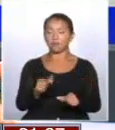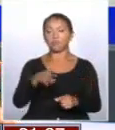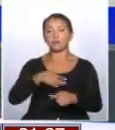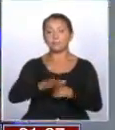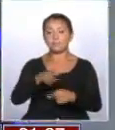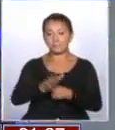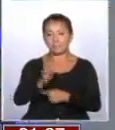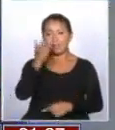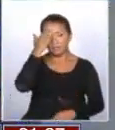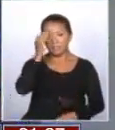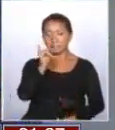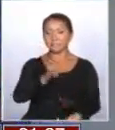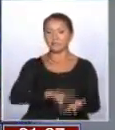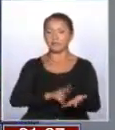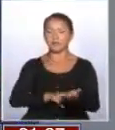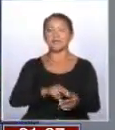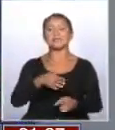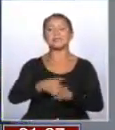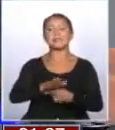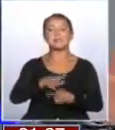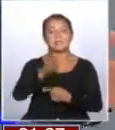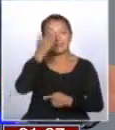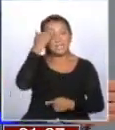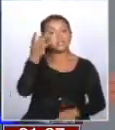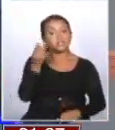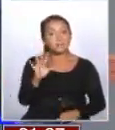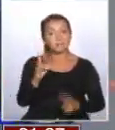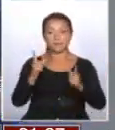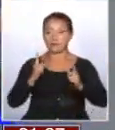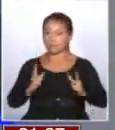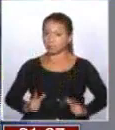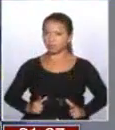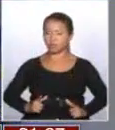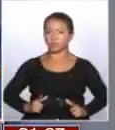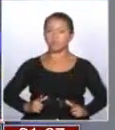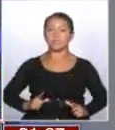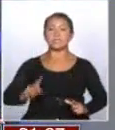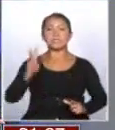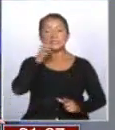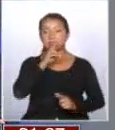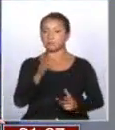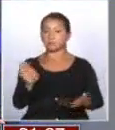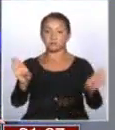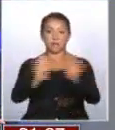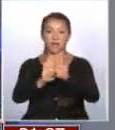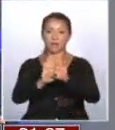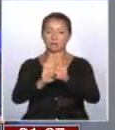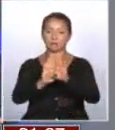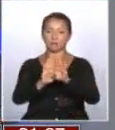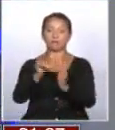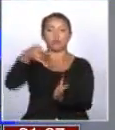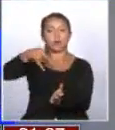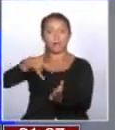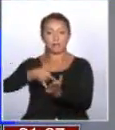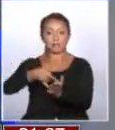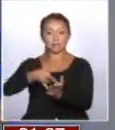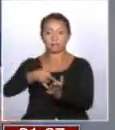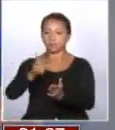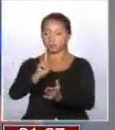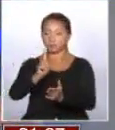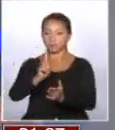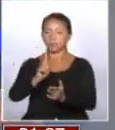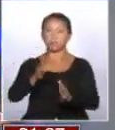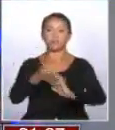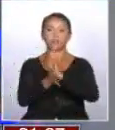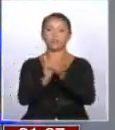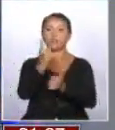¿no? Sí, son 15 días hábiles. Eso significa que en la práctica ya no vamos a cerrar el Congreso todo el